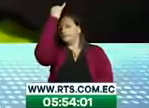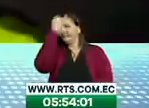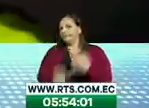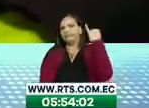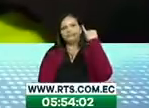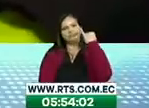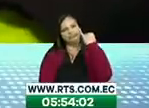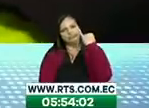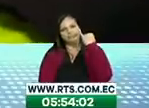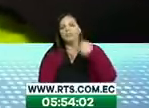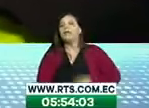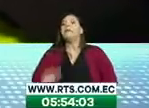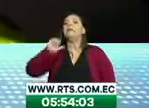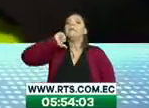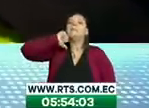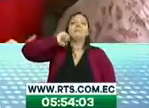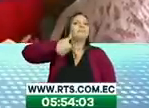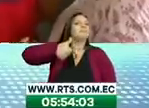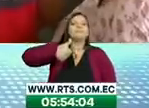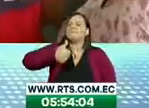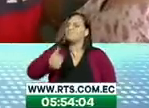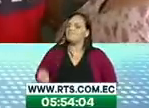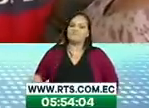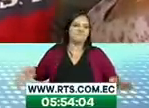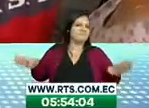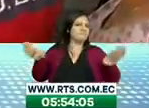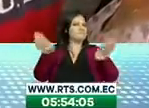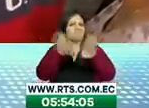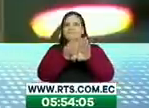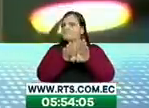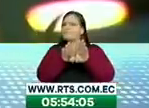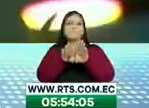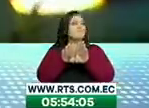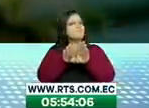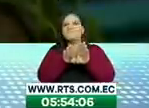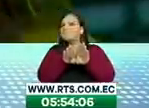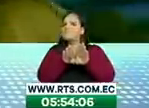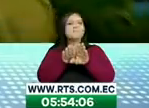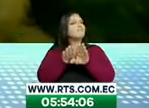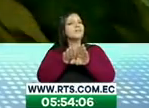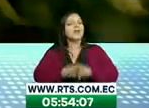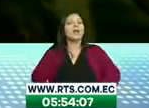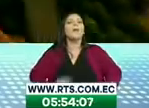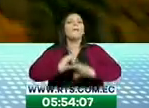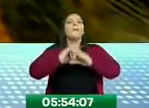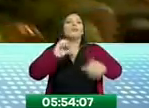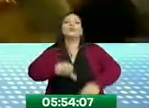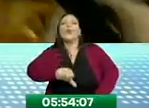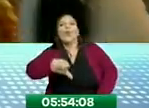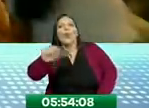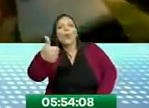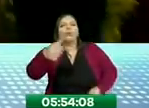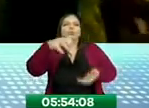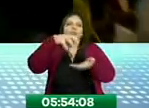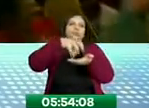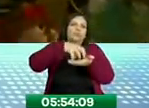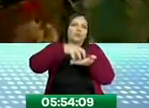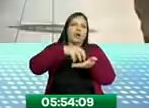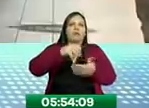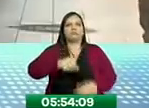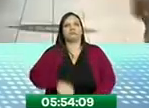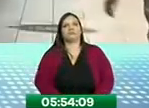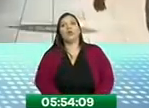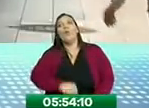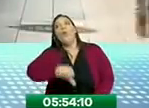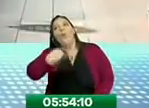miércoles ya no podrán hacerlo, ya no habrá buses interprovinciales hasta el día de hoy. Entonces mucha